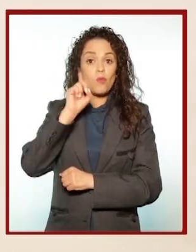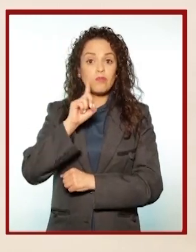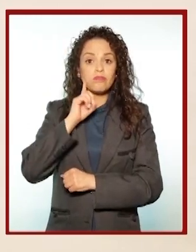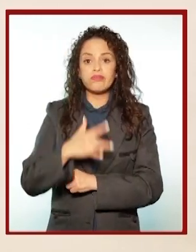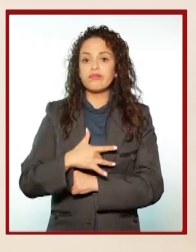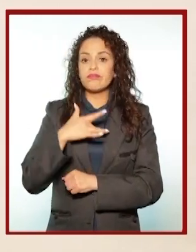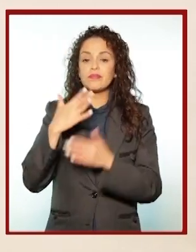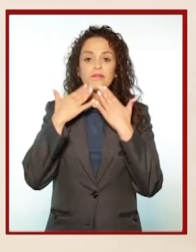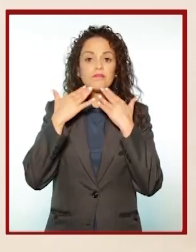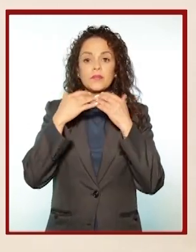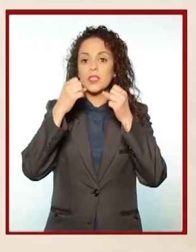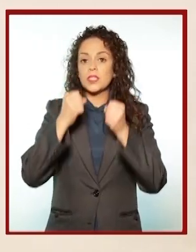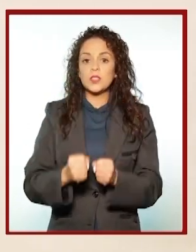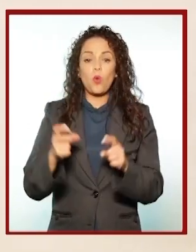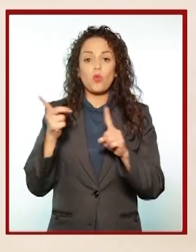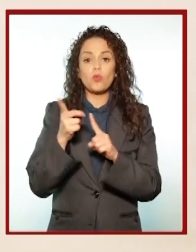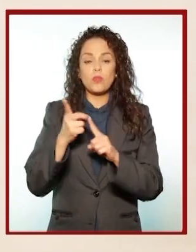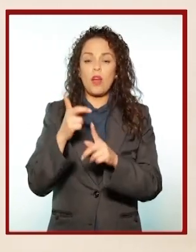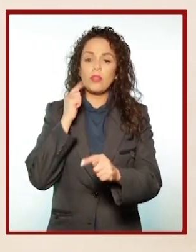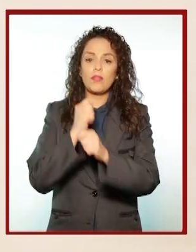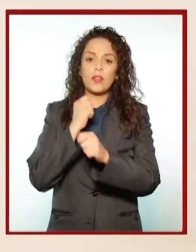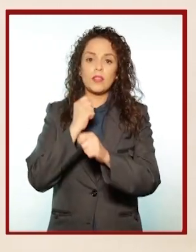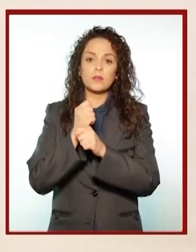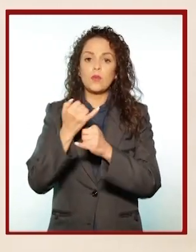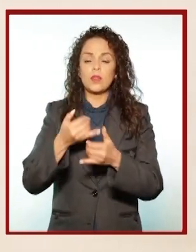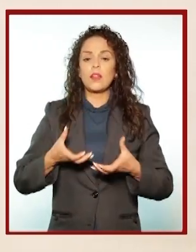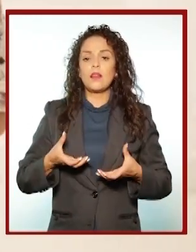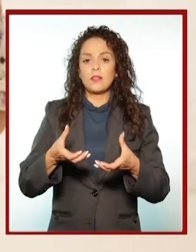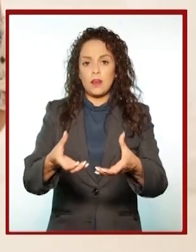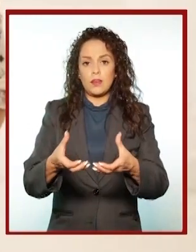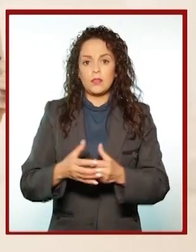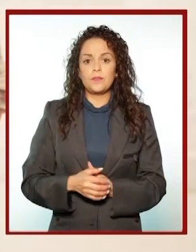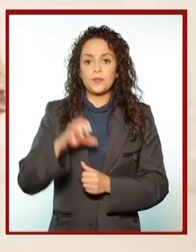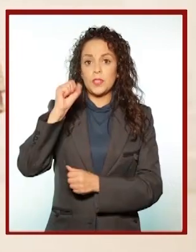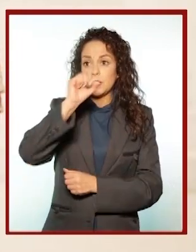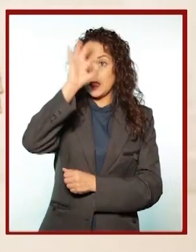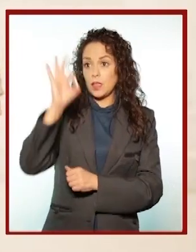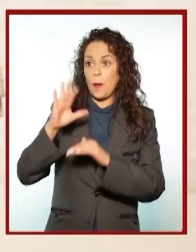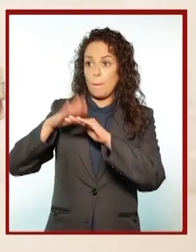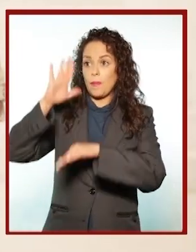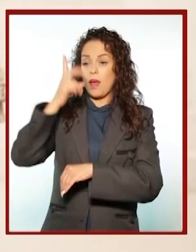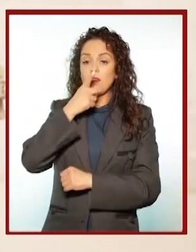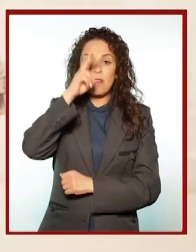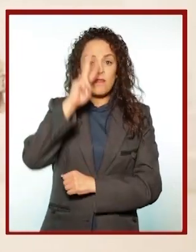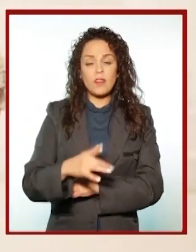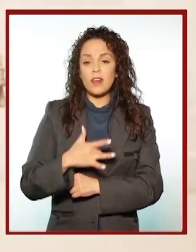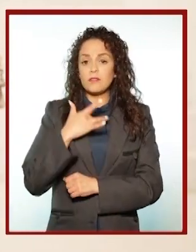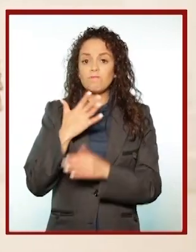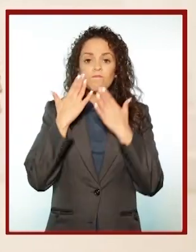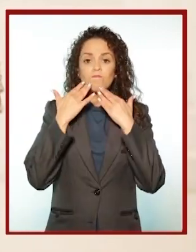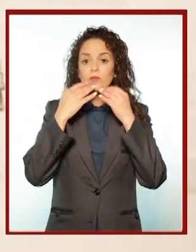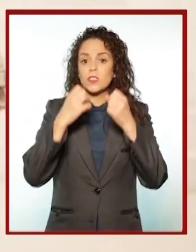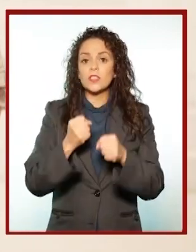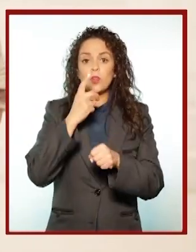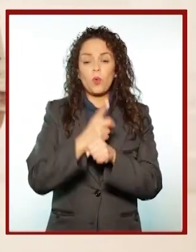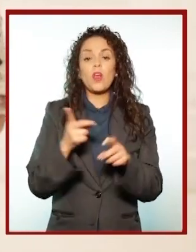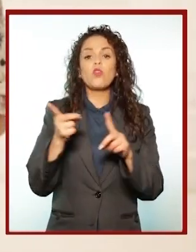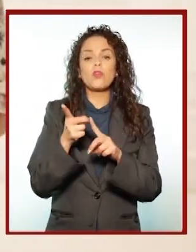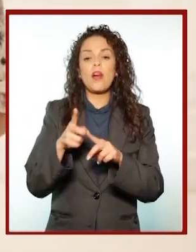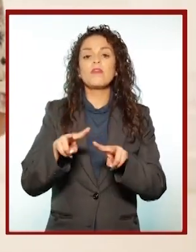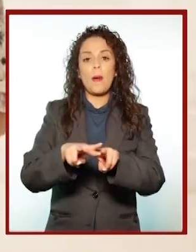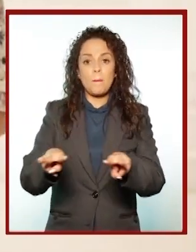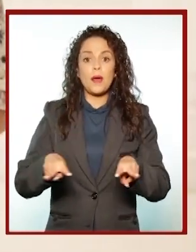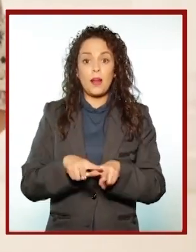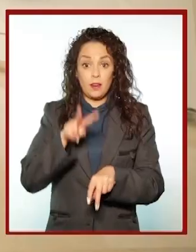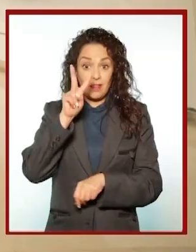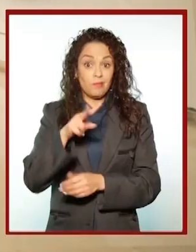las mujeres se siente insegura en el transporte público y en las calles. Más del 60% dice no sentir seguridad en los parques.